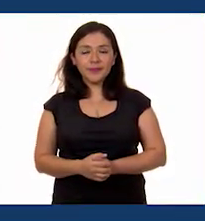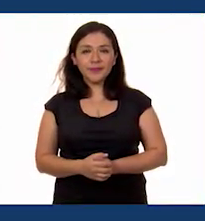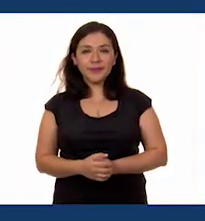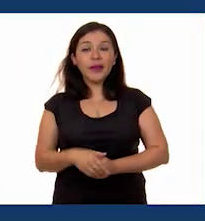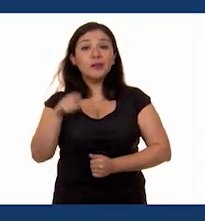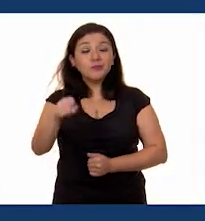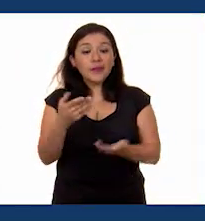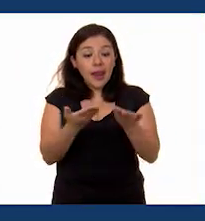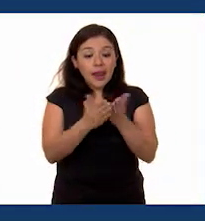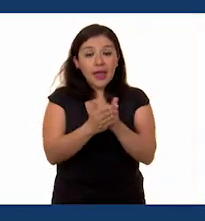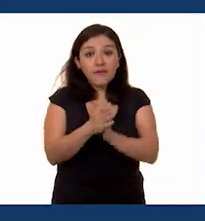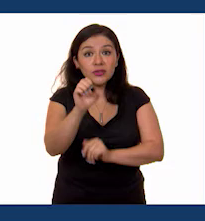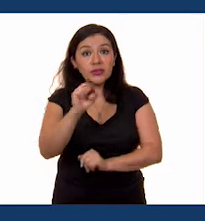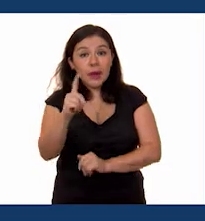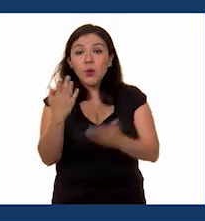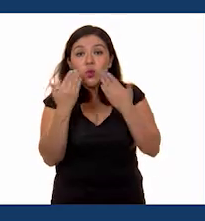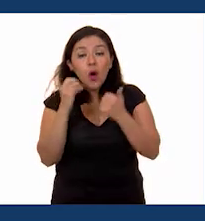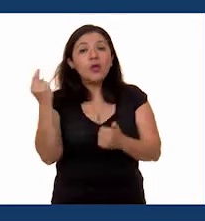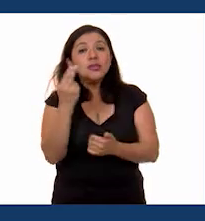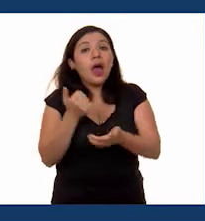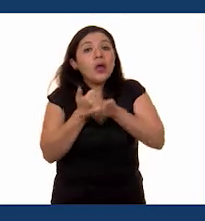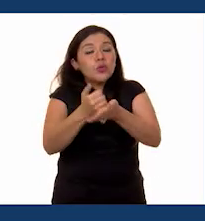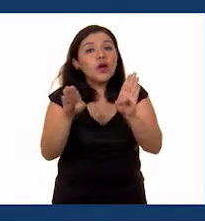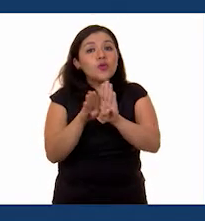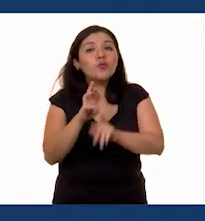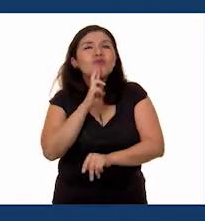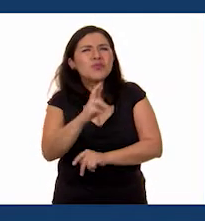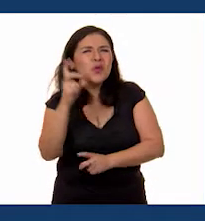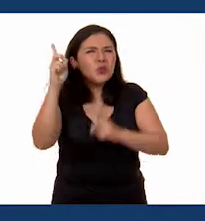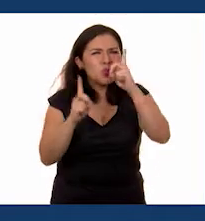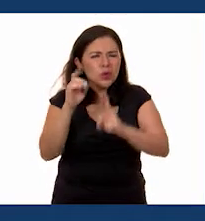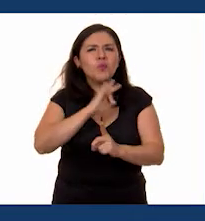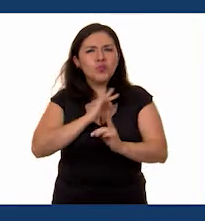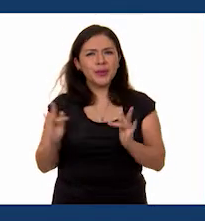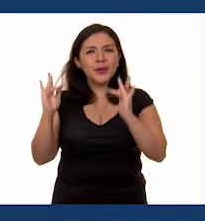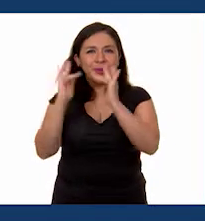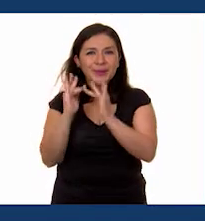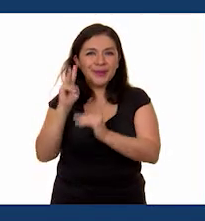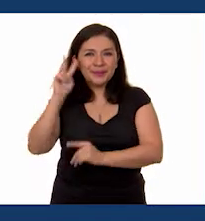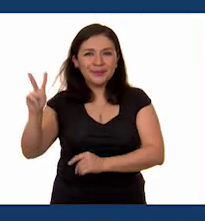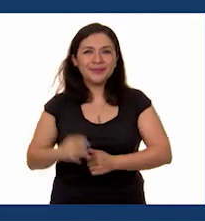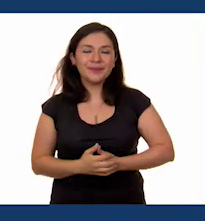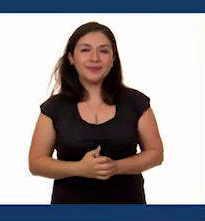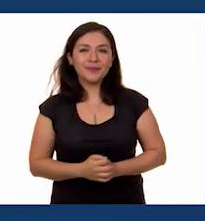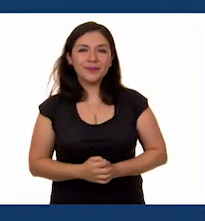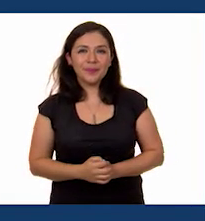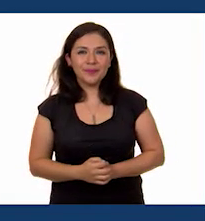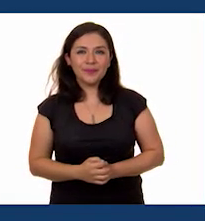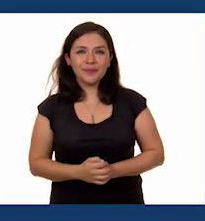Si no tienes el libro de texto o necesitas ayuda para responder las preguntas, contáctanos.